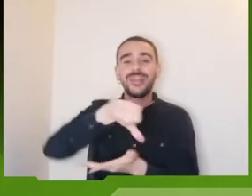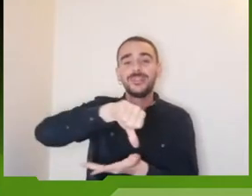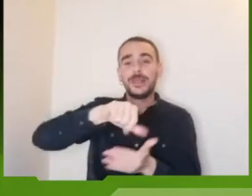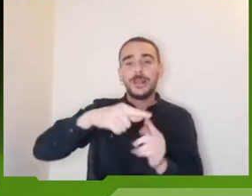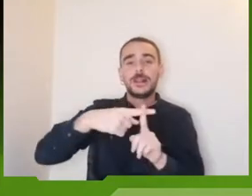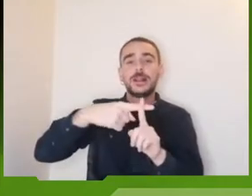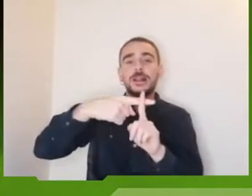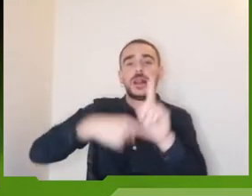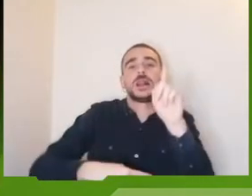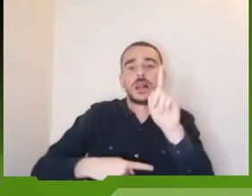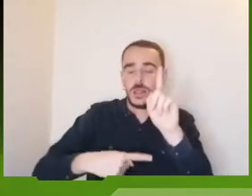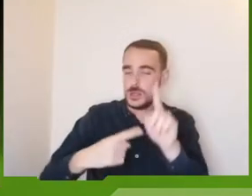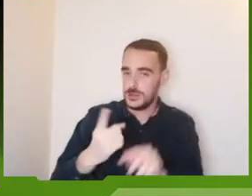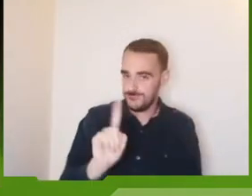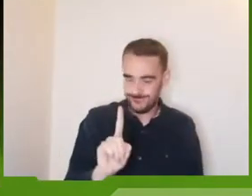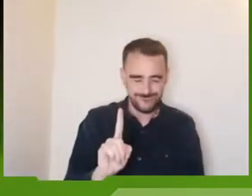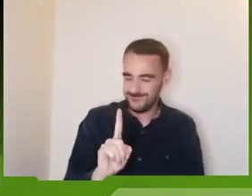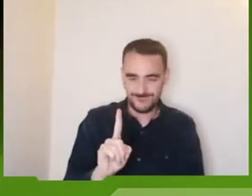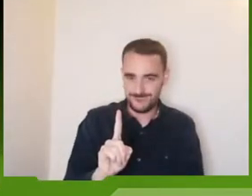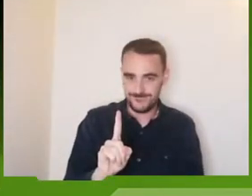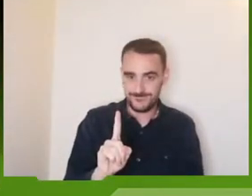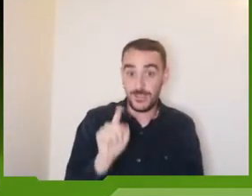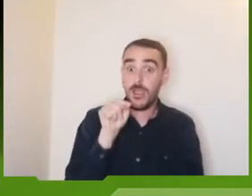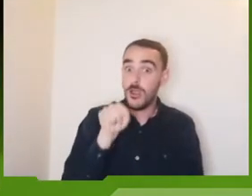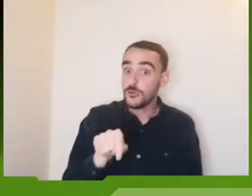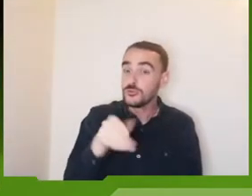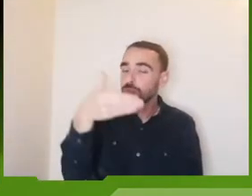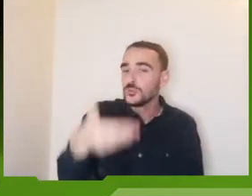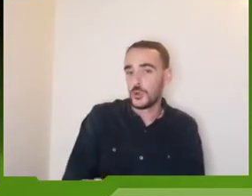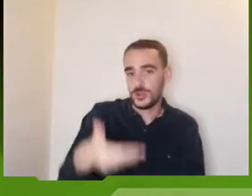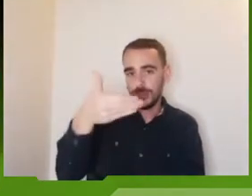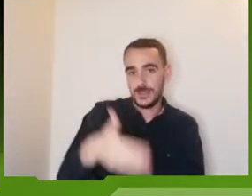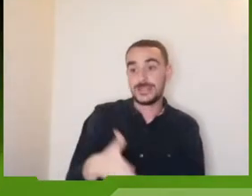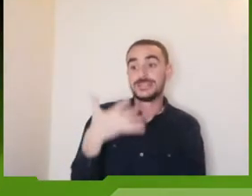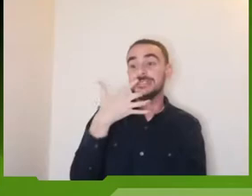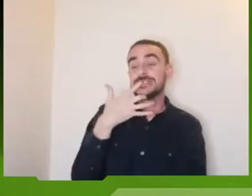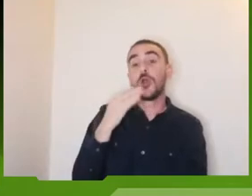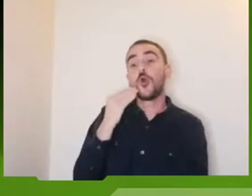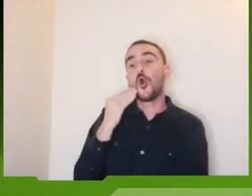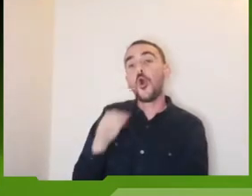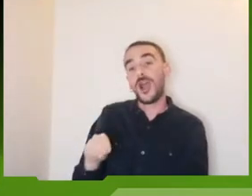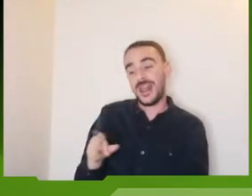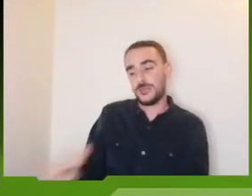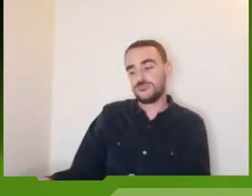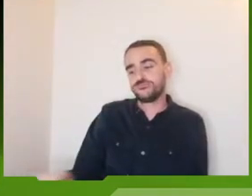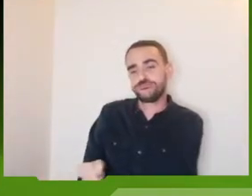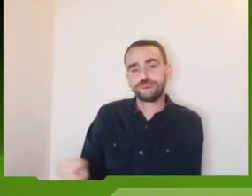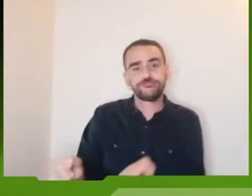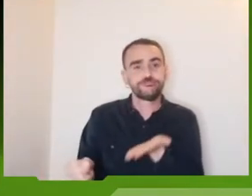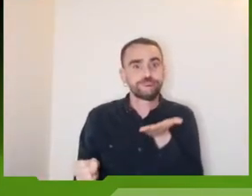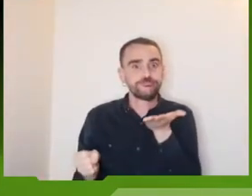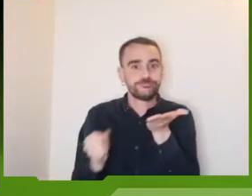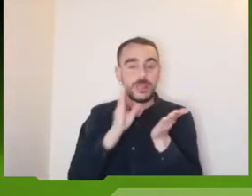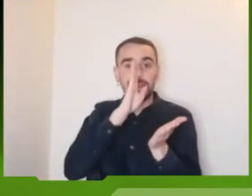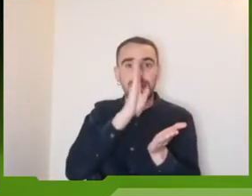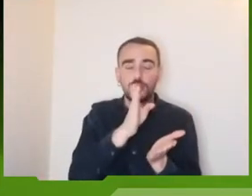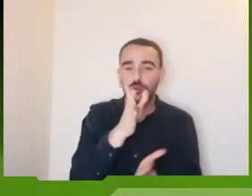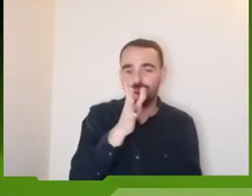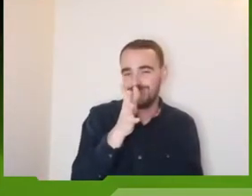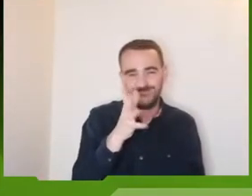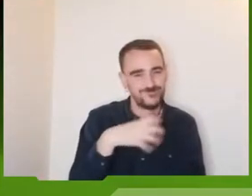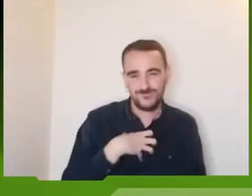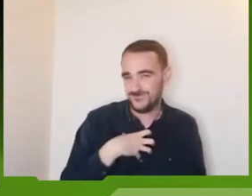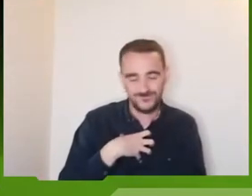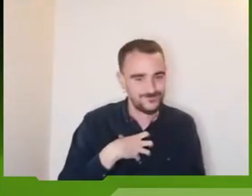Esto sobre todo es importante cuando las sacamos del congelador, porque yo ahora, por ejemplo, voy a freír estas para que las veáis y